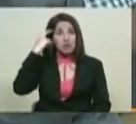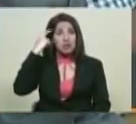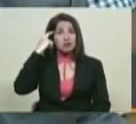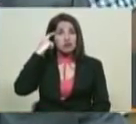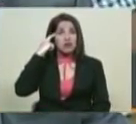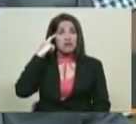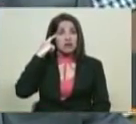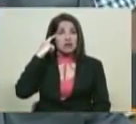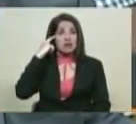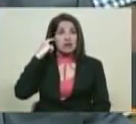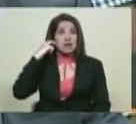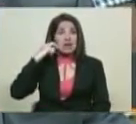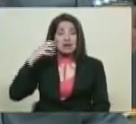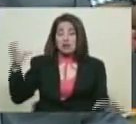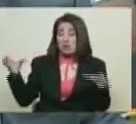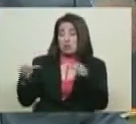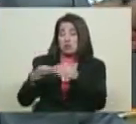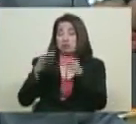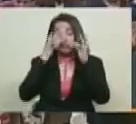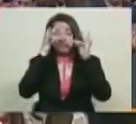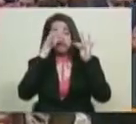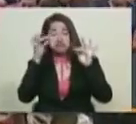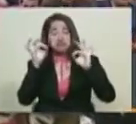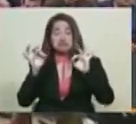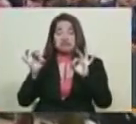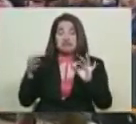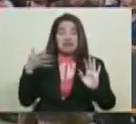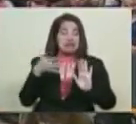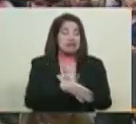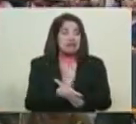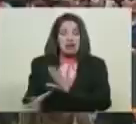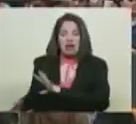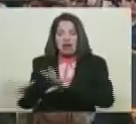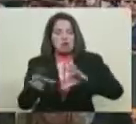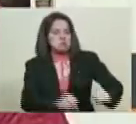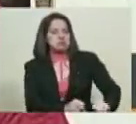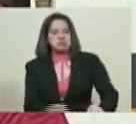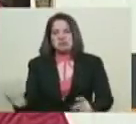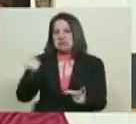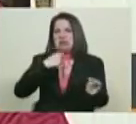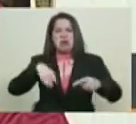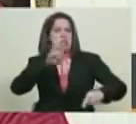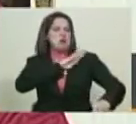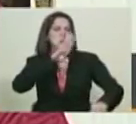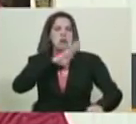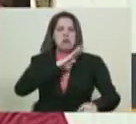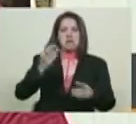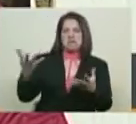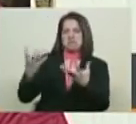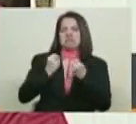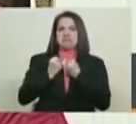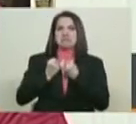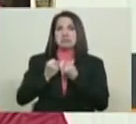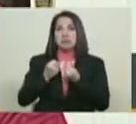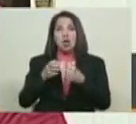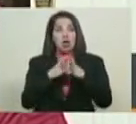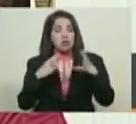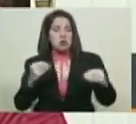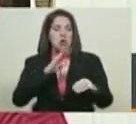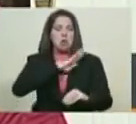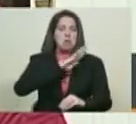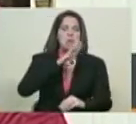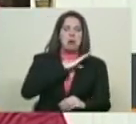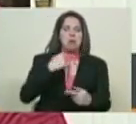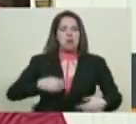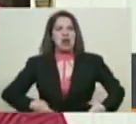la oligarquía es capaz de todo por tener el poder económico, político del país, por tener